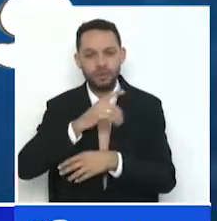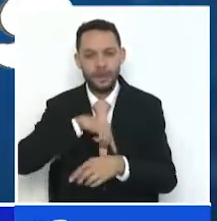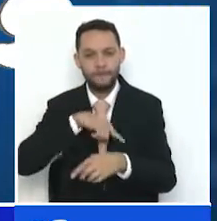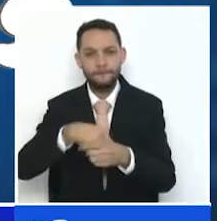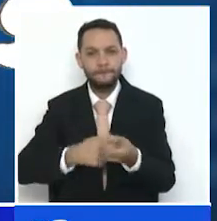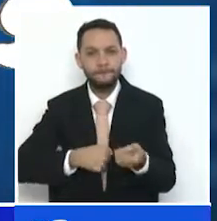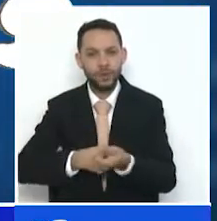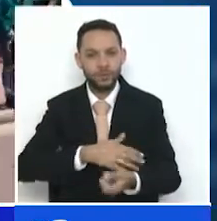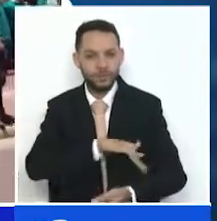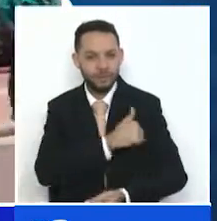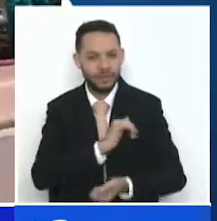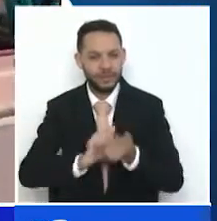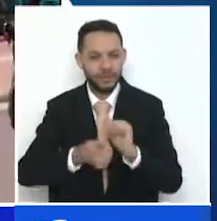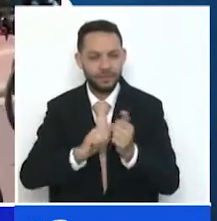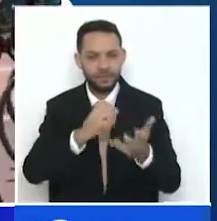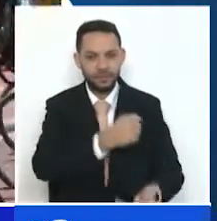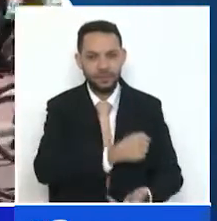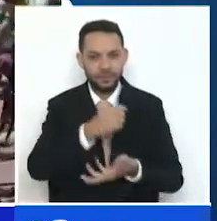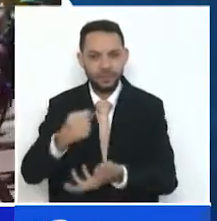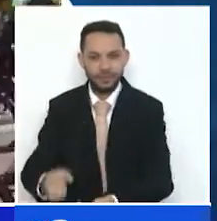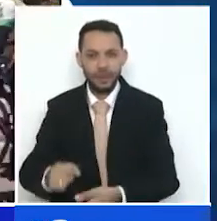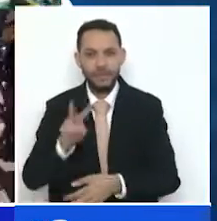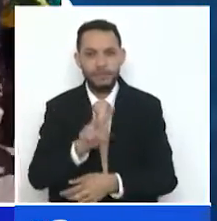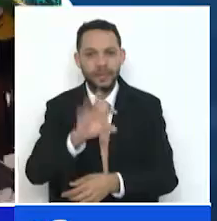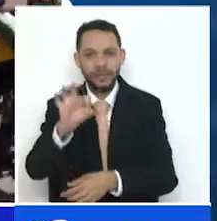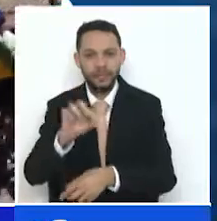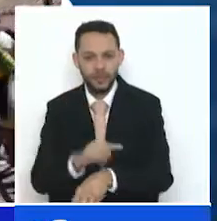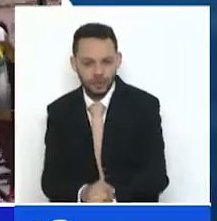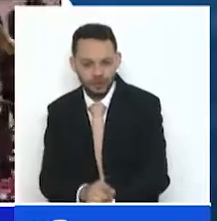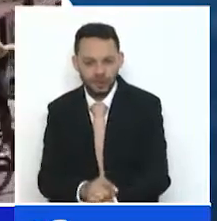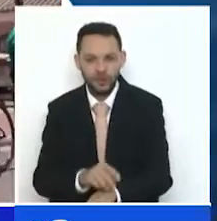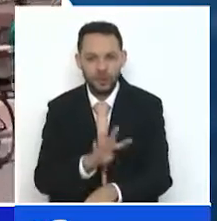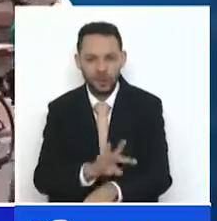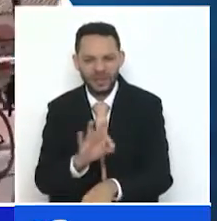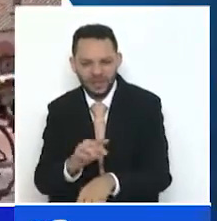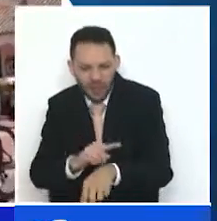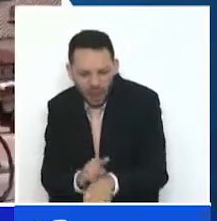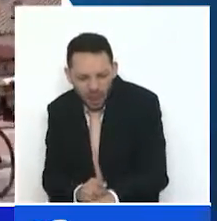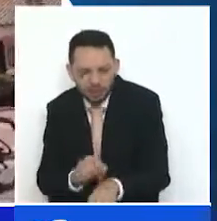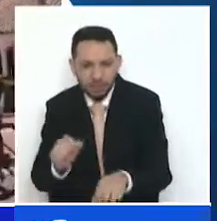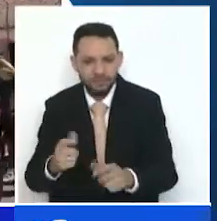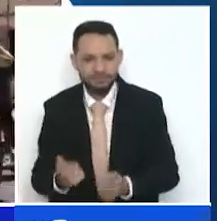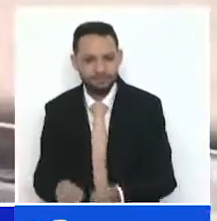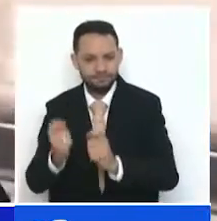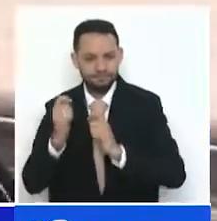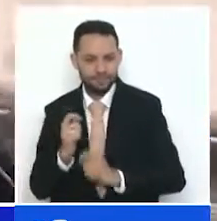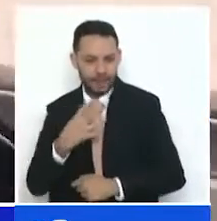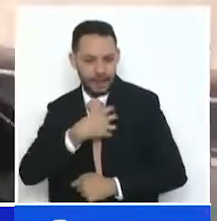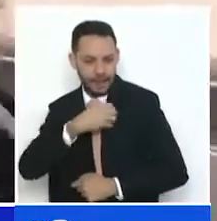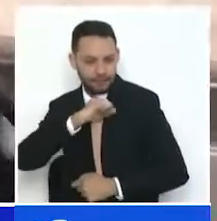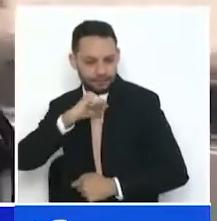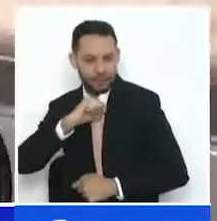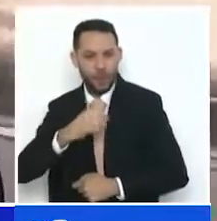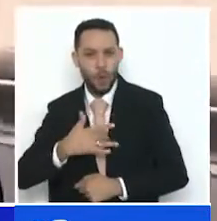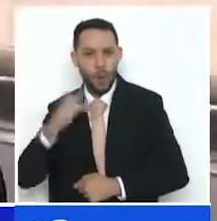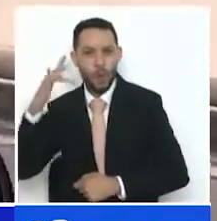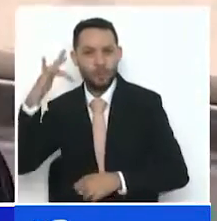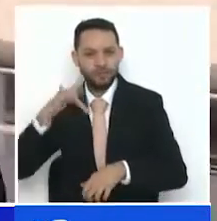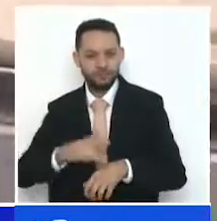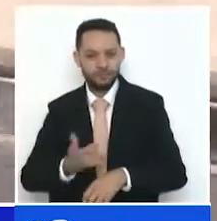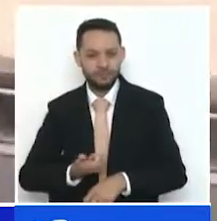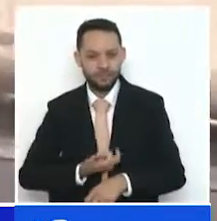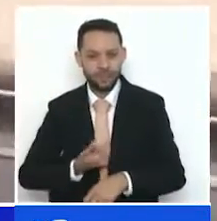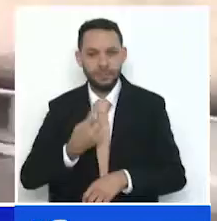Ministerio del Deporte. Muneva registró 28 minutos y 43 segundos para quedarse con la presea dorada y la camiseta arcoiris, superando